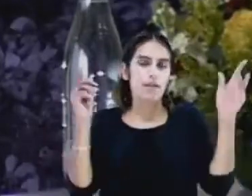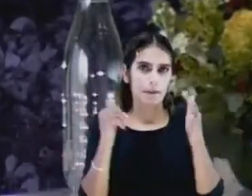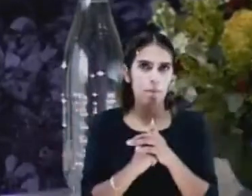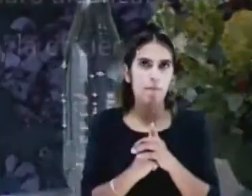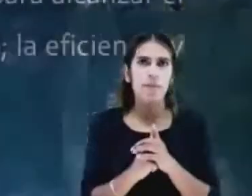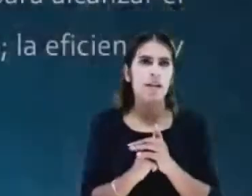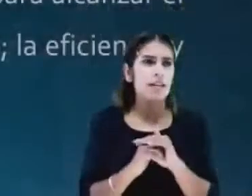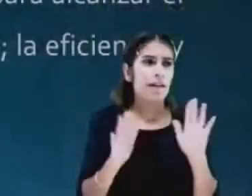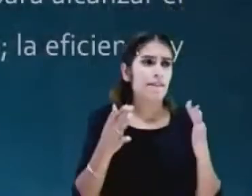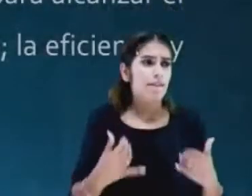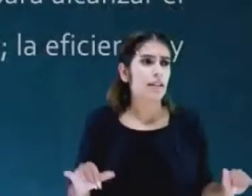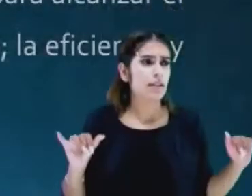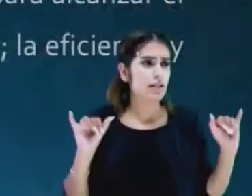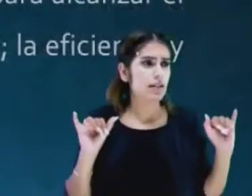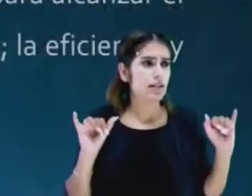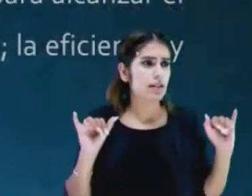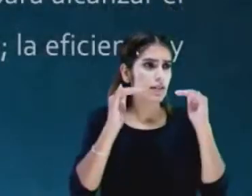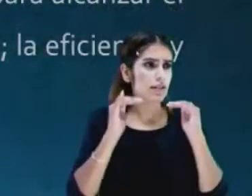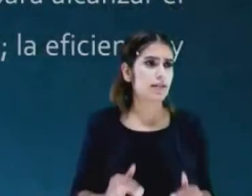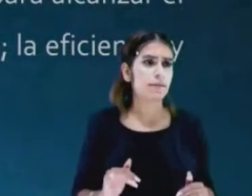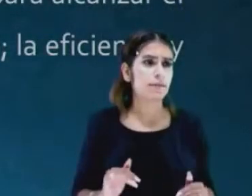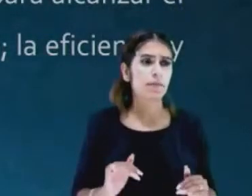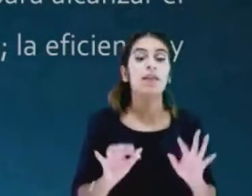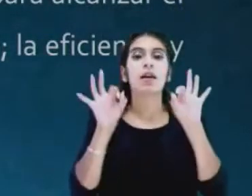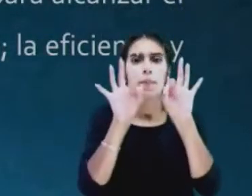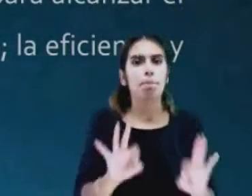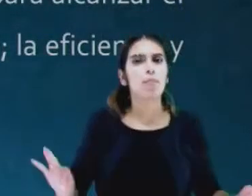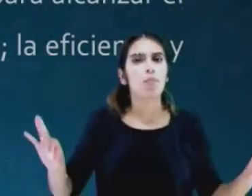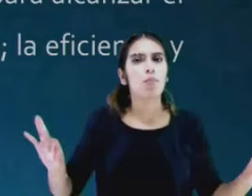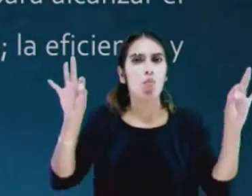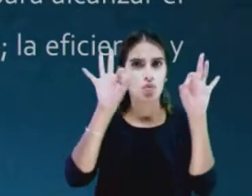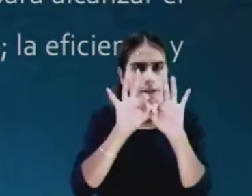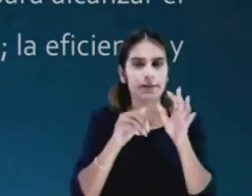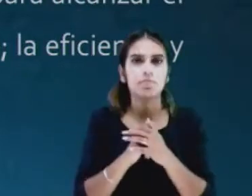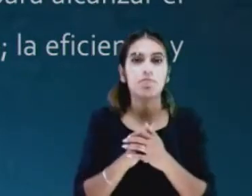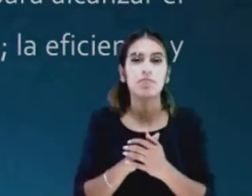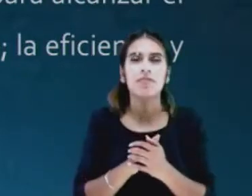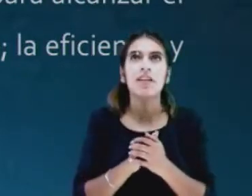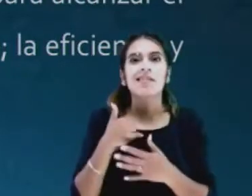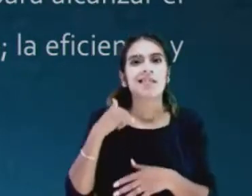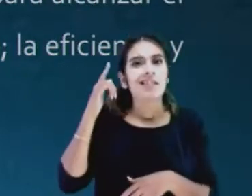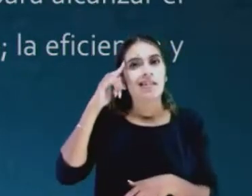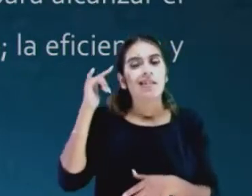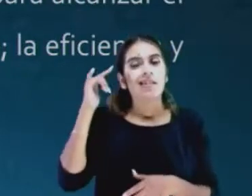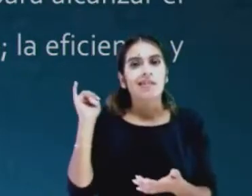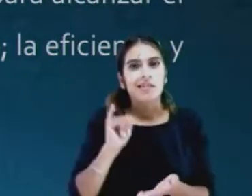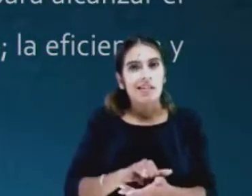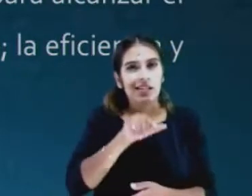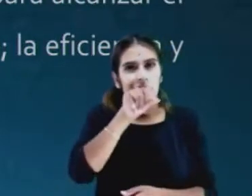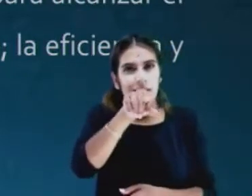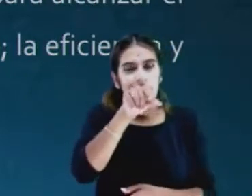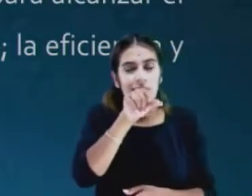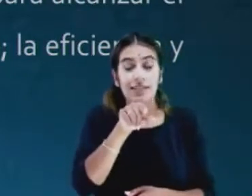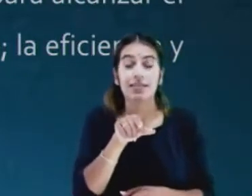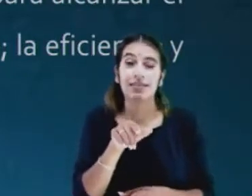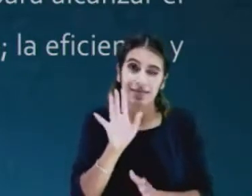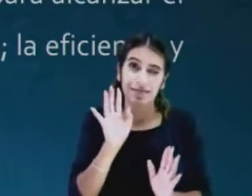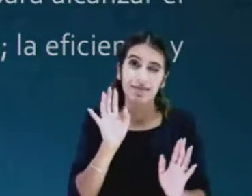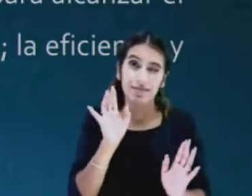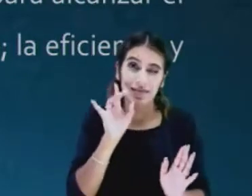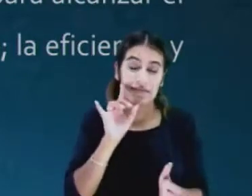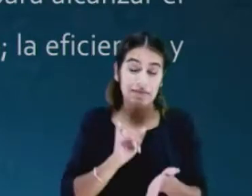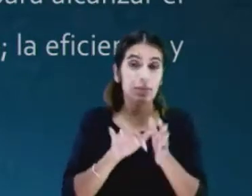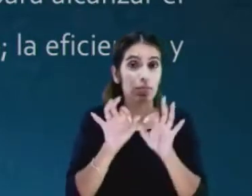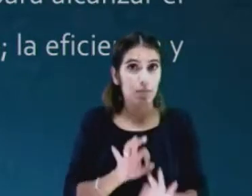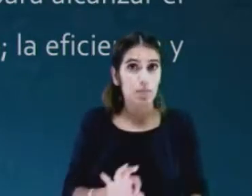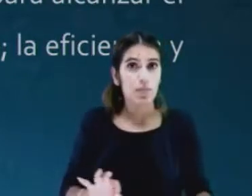tan gentiles su importancia yo creo que esta es una visión para consolidar la función consultiva y